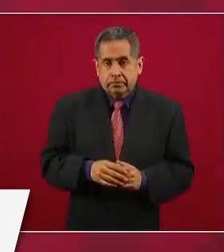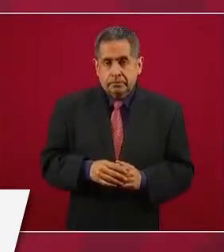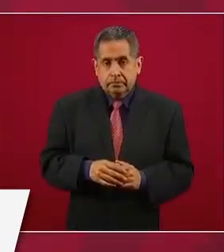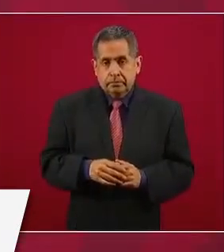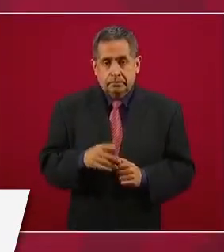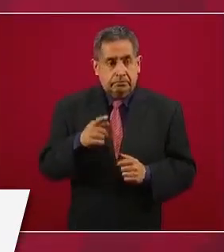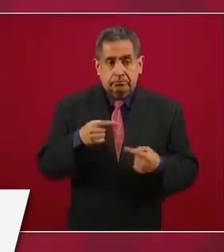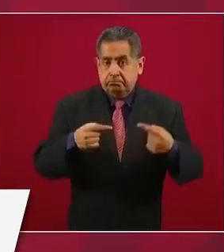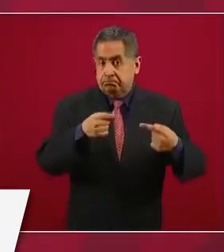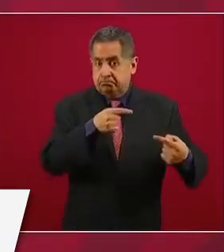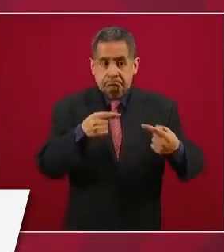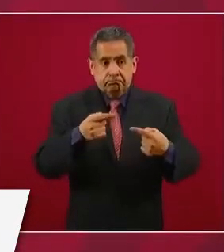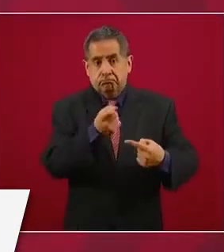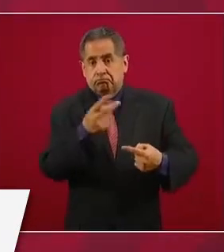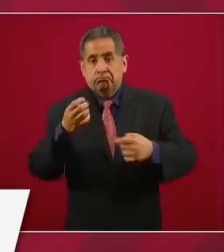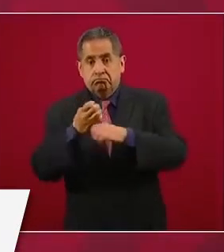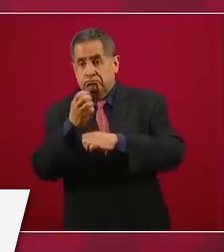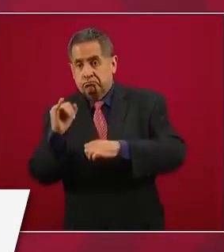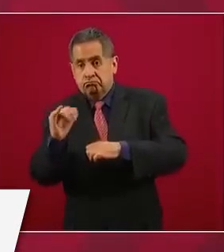controversia.